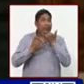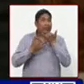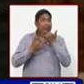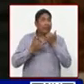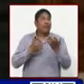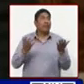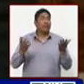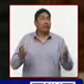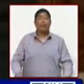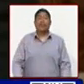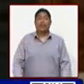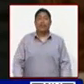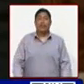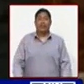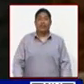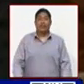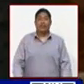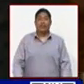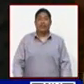difamado.